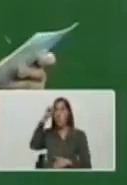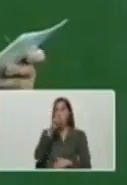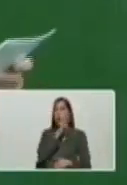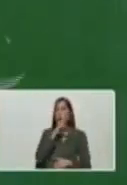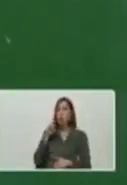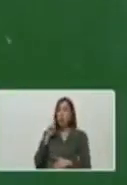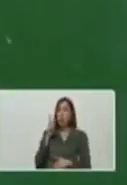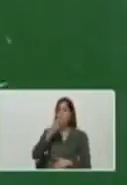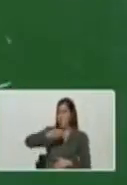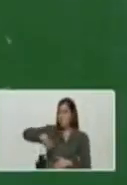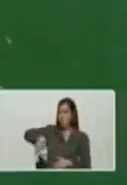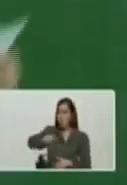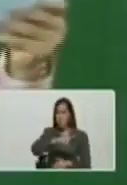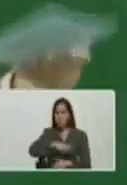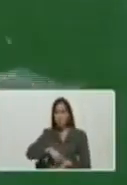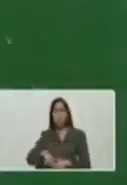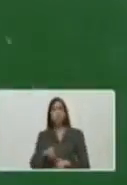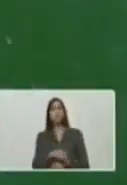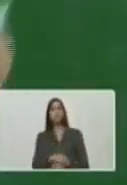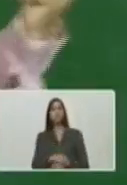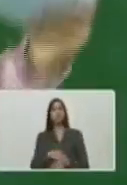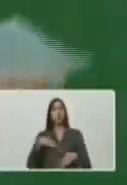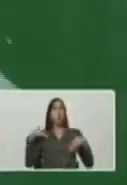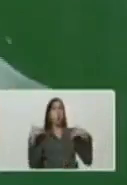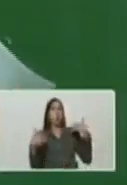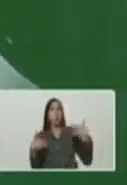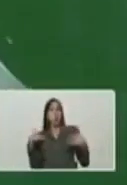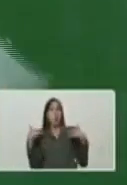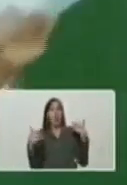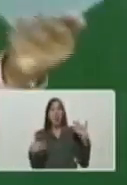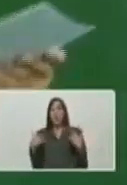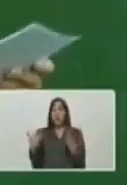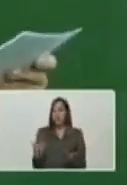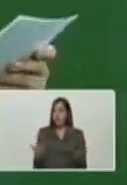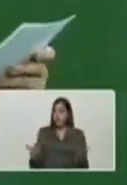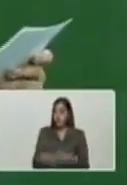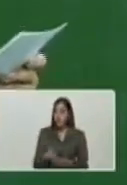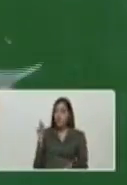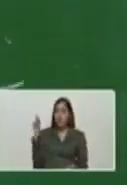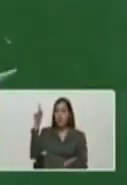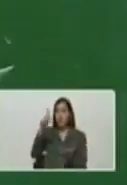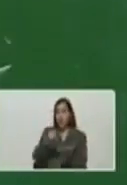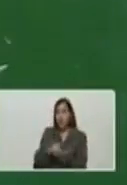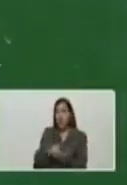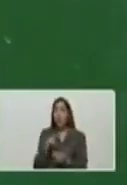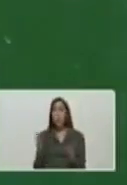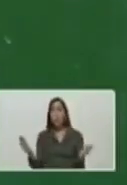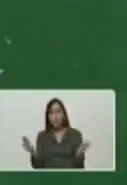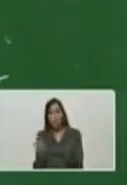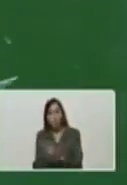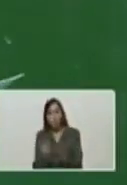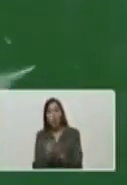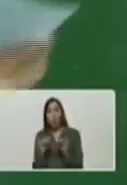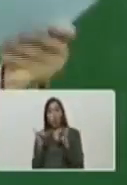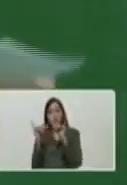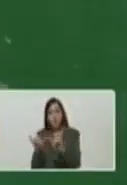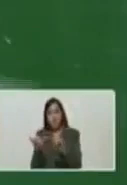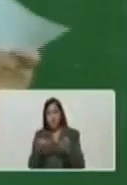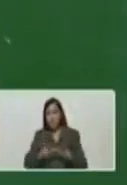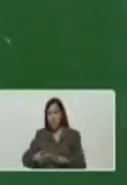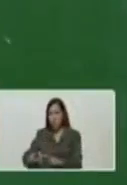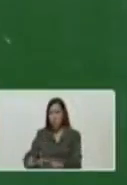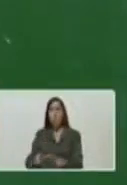representantes, quienes con entusiasmo, con alegría, se han presentado a las instituciones educativas a